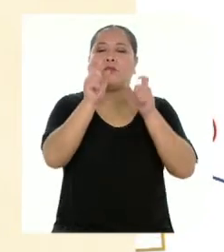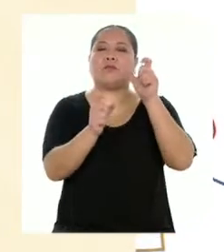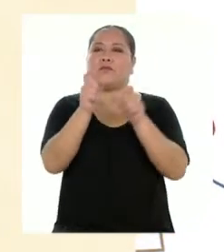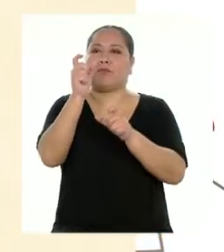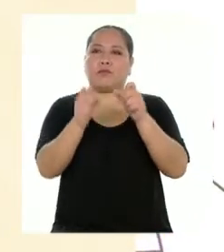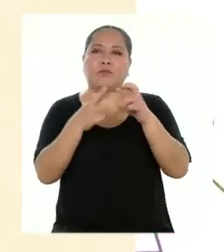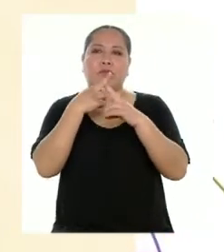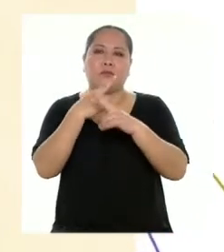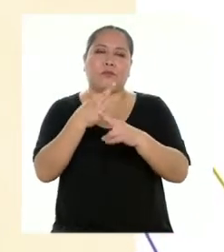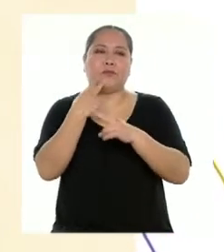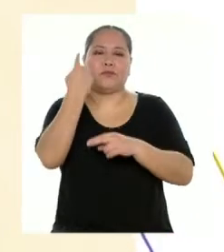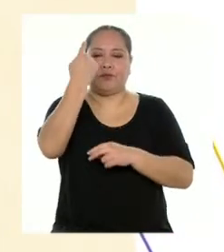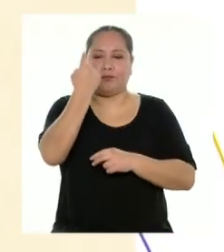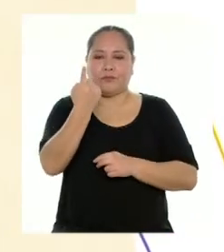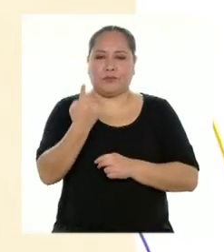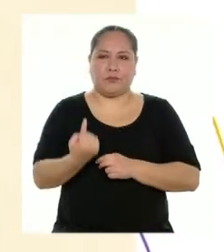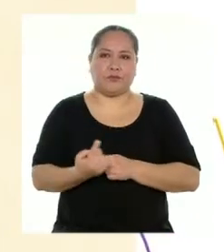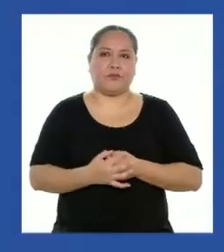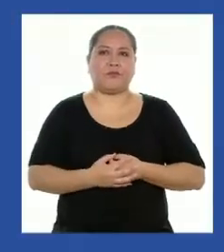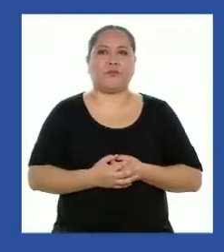que respondieron cada categoría.